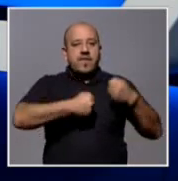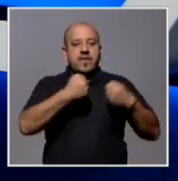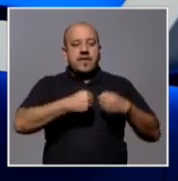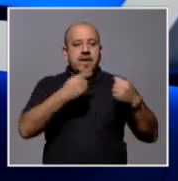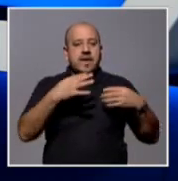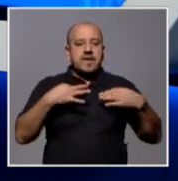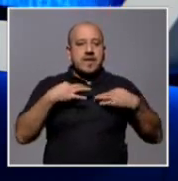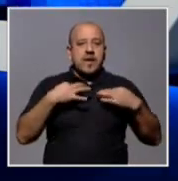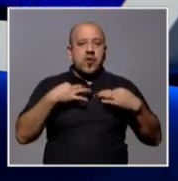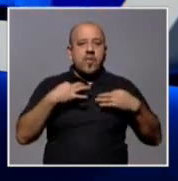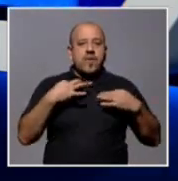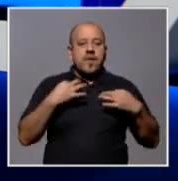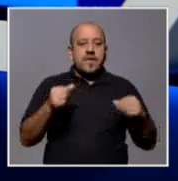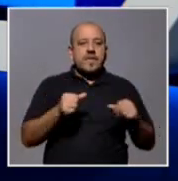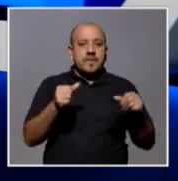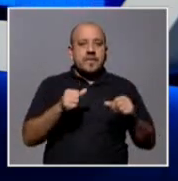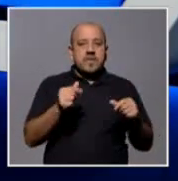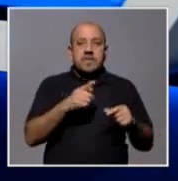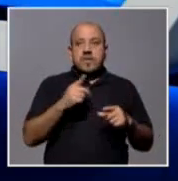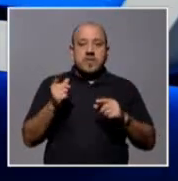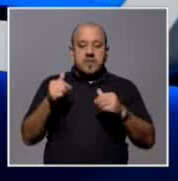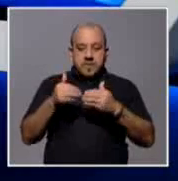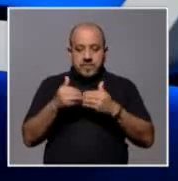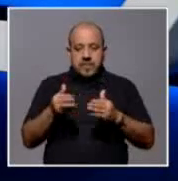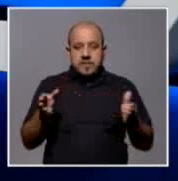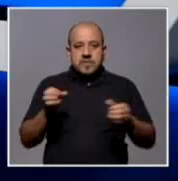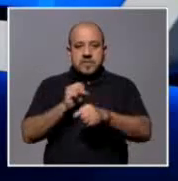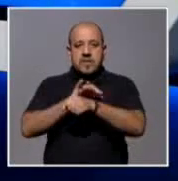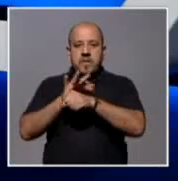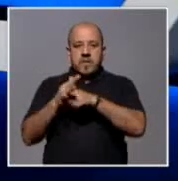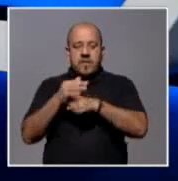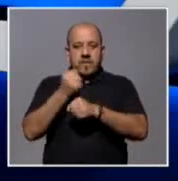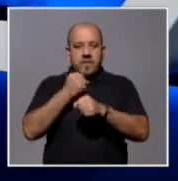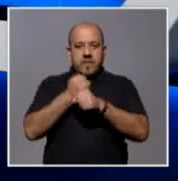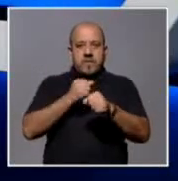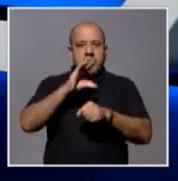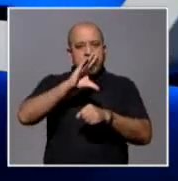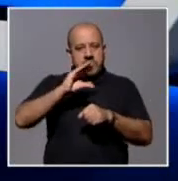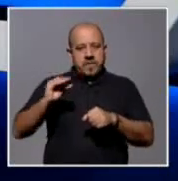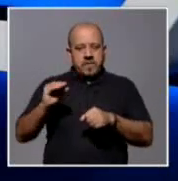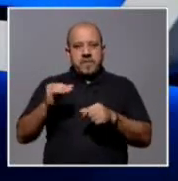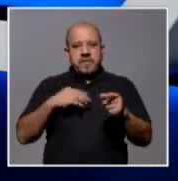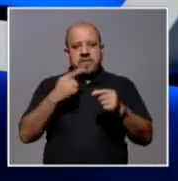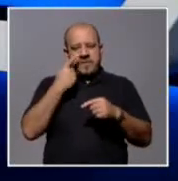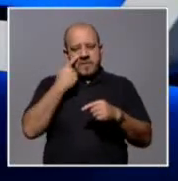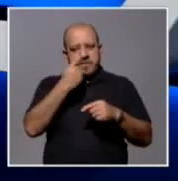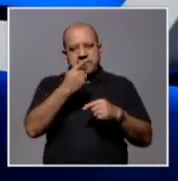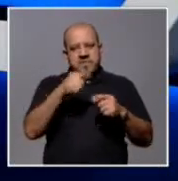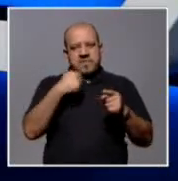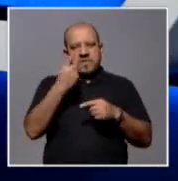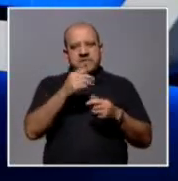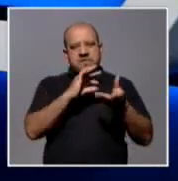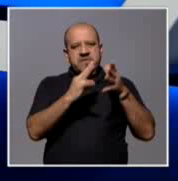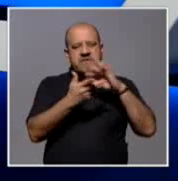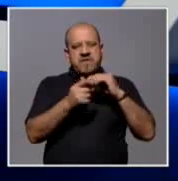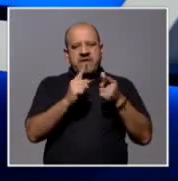ellas fabrican distintas prendas. Cuando llegó la pandemia el trabajo bajó bastante, pero encontraron otra manera de darse a